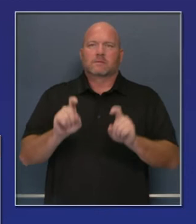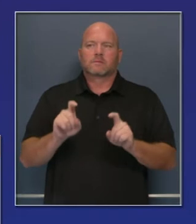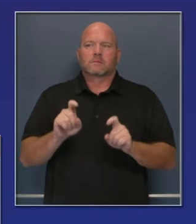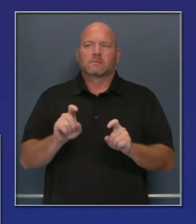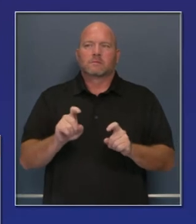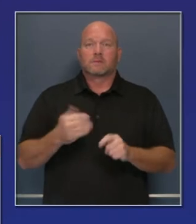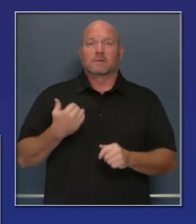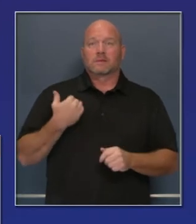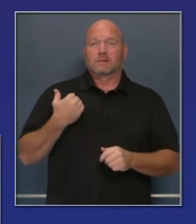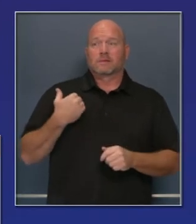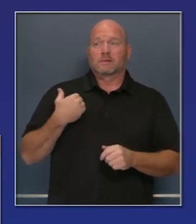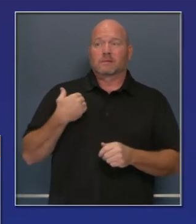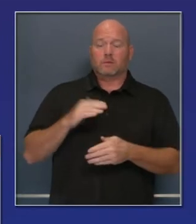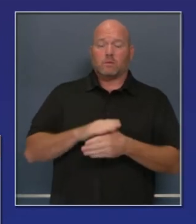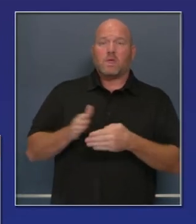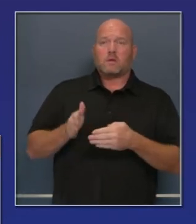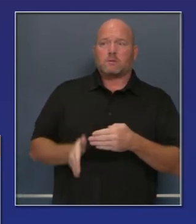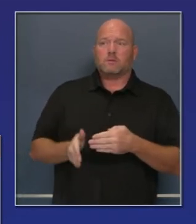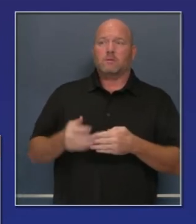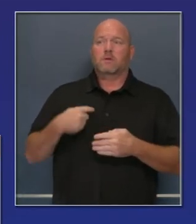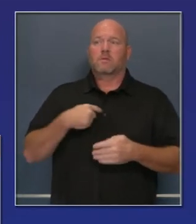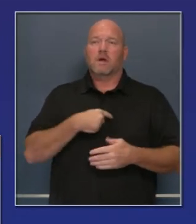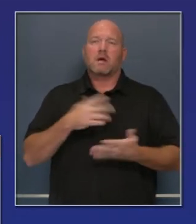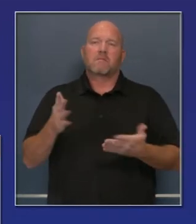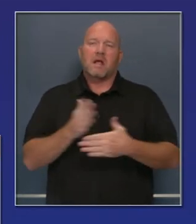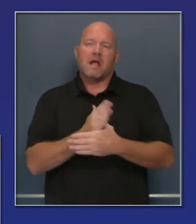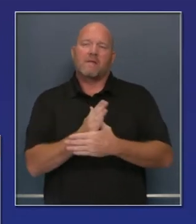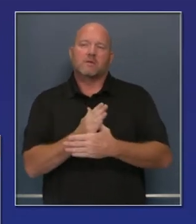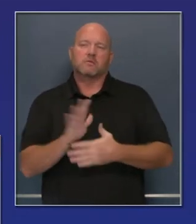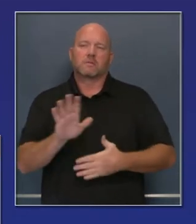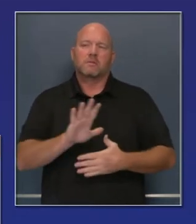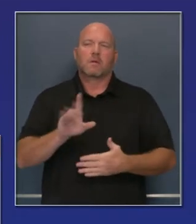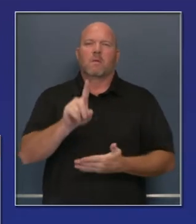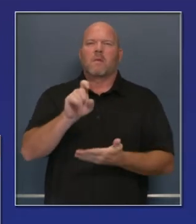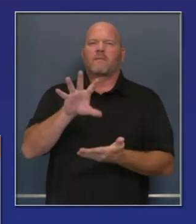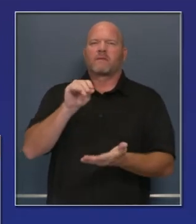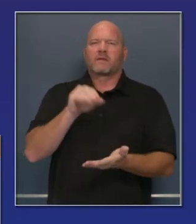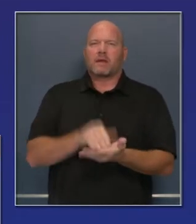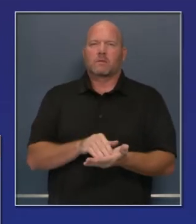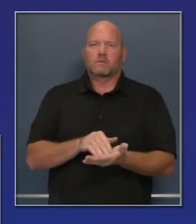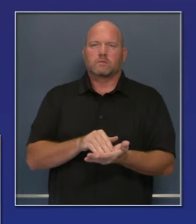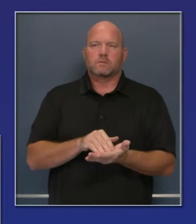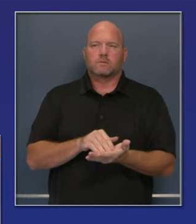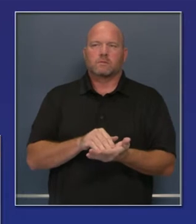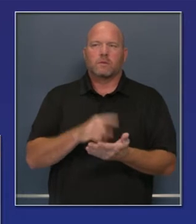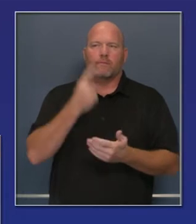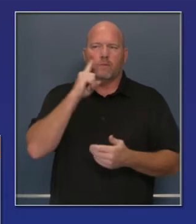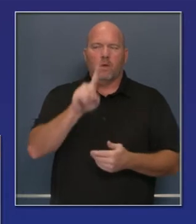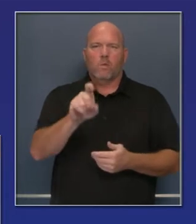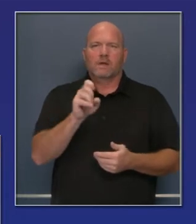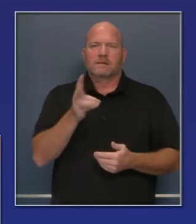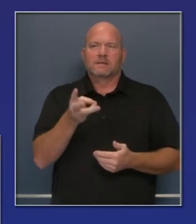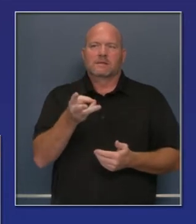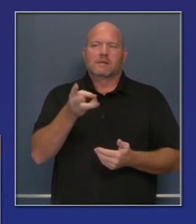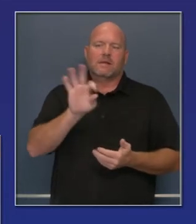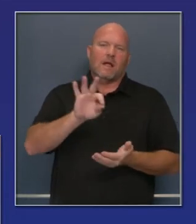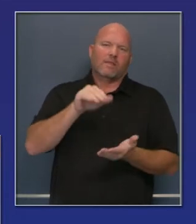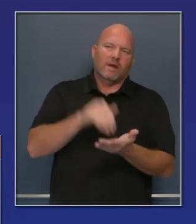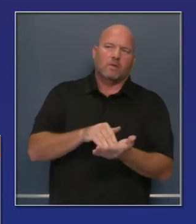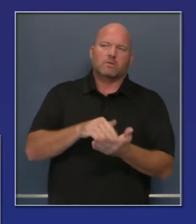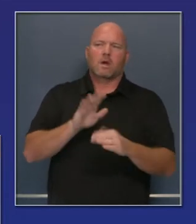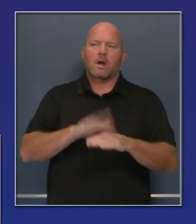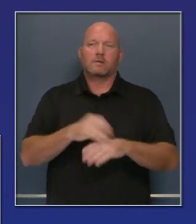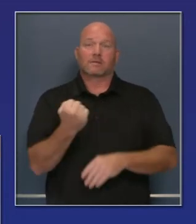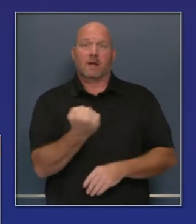por día. Durante el fin de semana tuvimos un promedio de más de 150,000 pruebas, 169,000 de